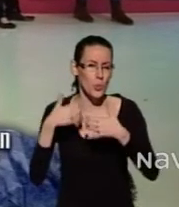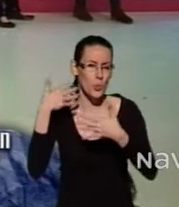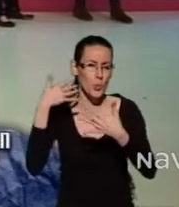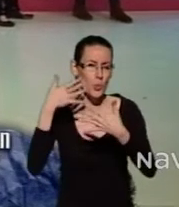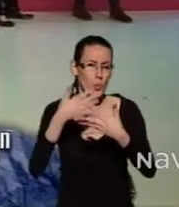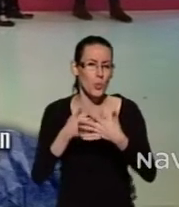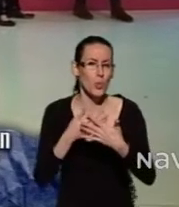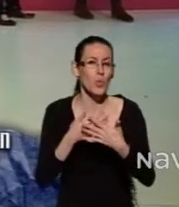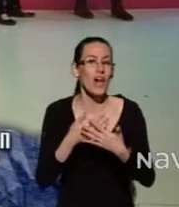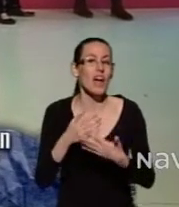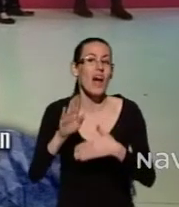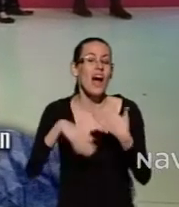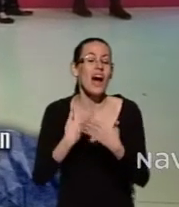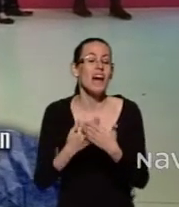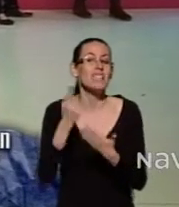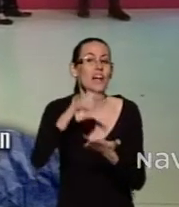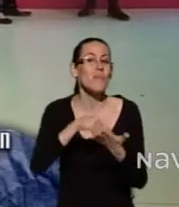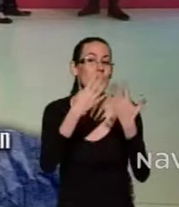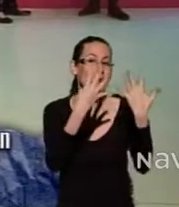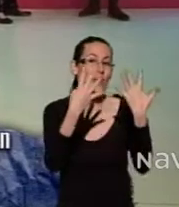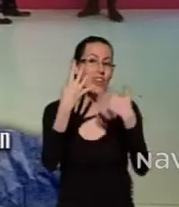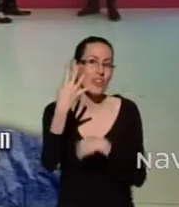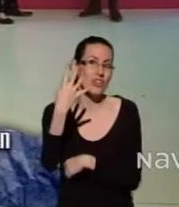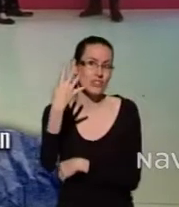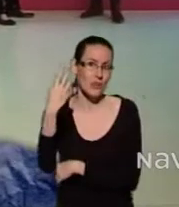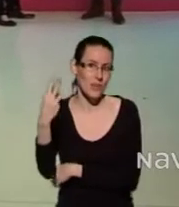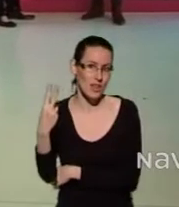1942. Para quitar el frío. Sí, sí, sí.